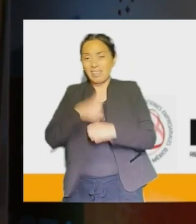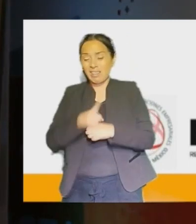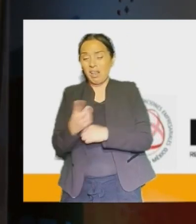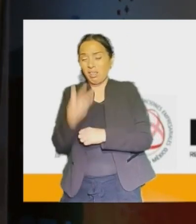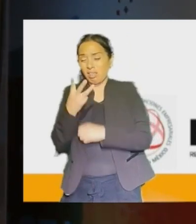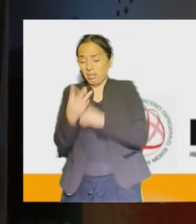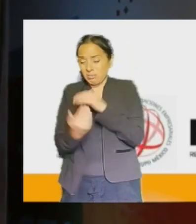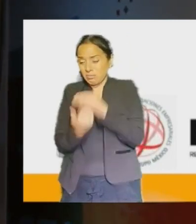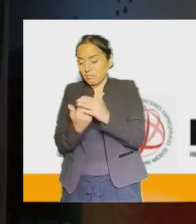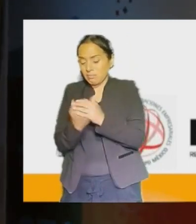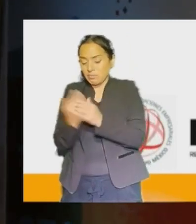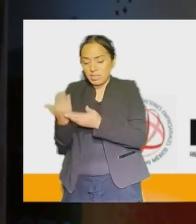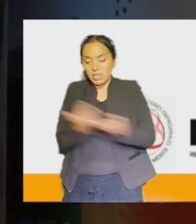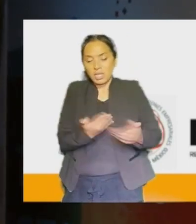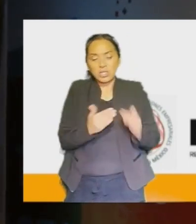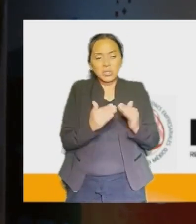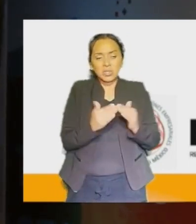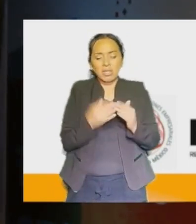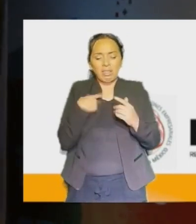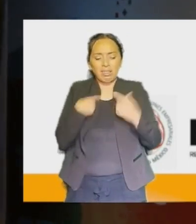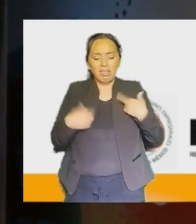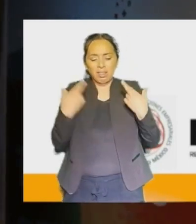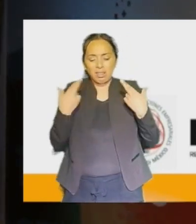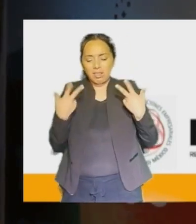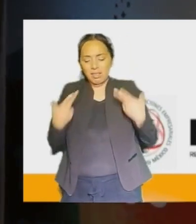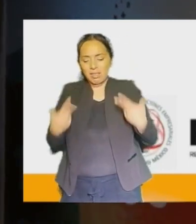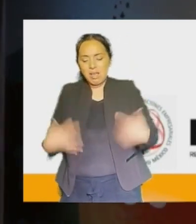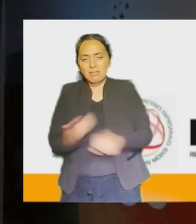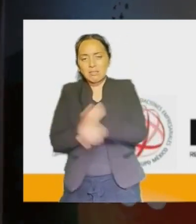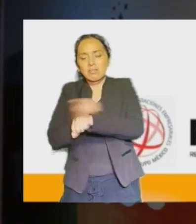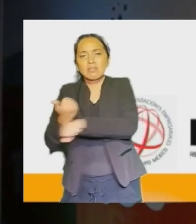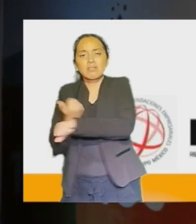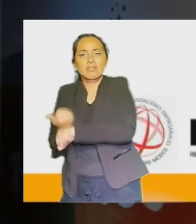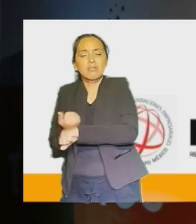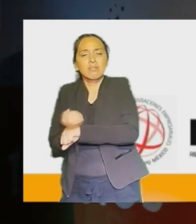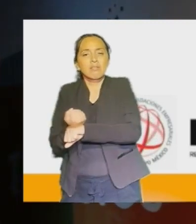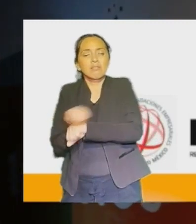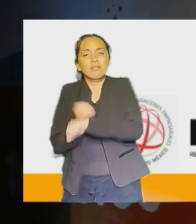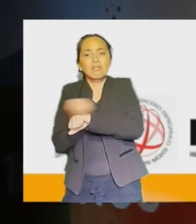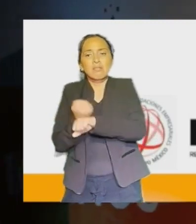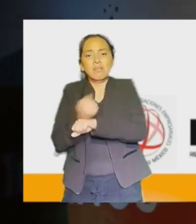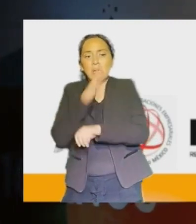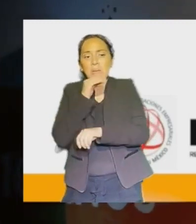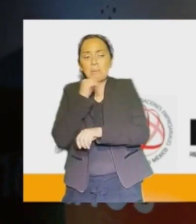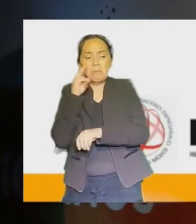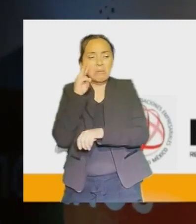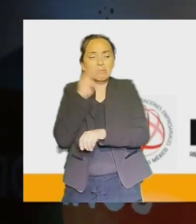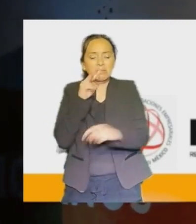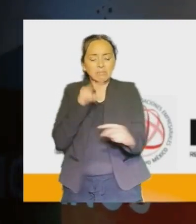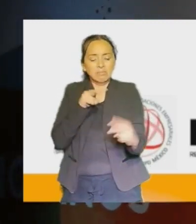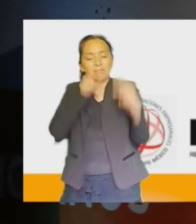mañana, llega a su casa con todas las ropas rotas, ensangrentada, y es incapaz de poder ver a sus hijos a los